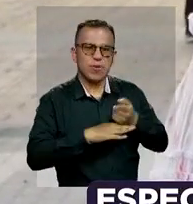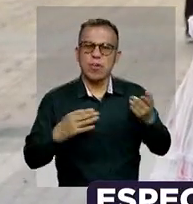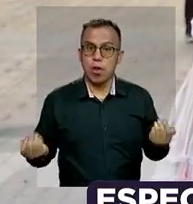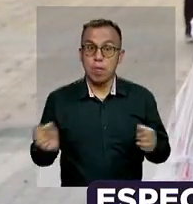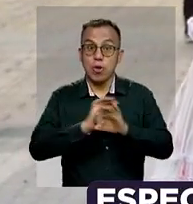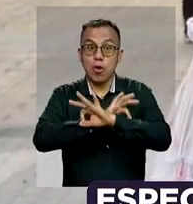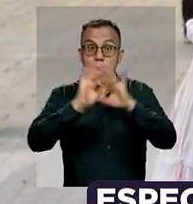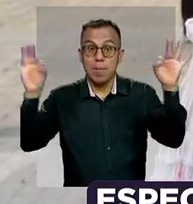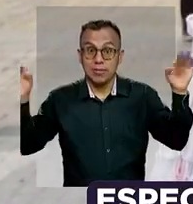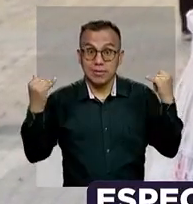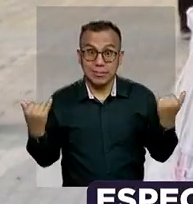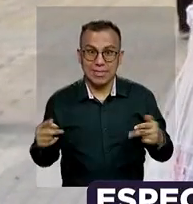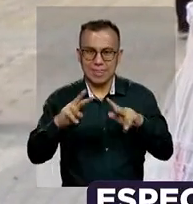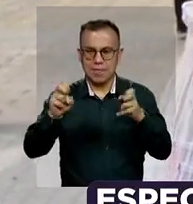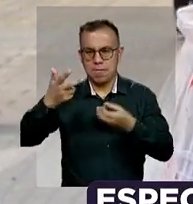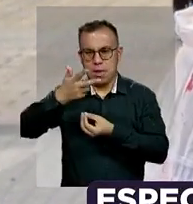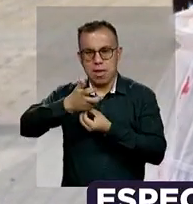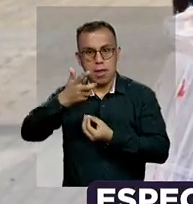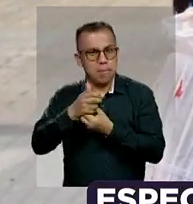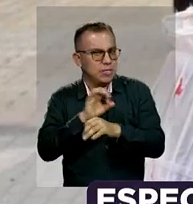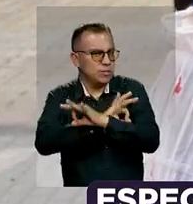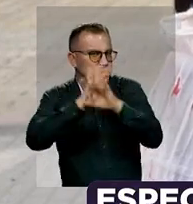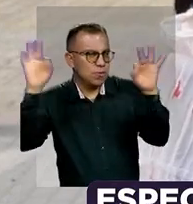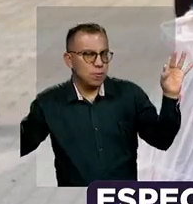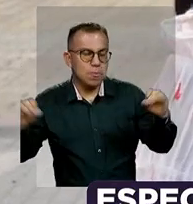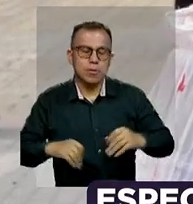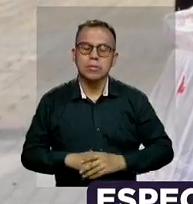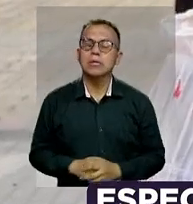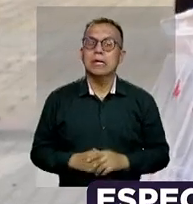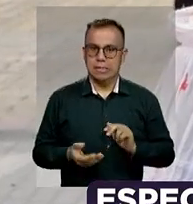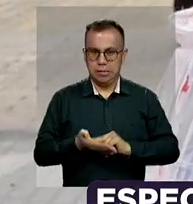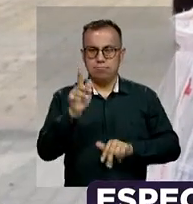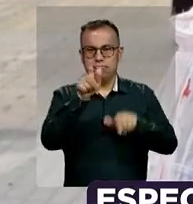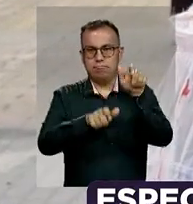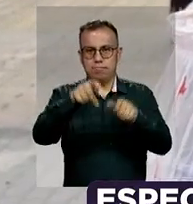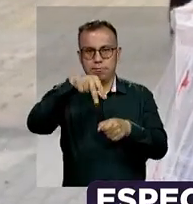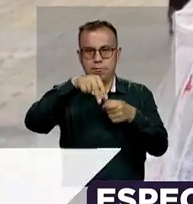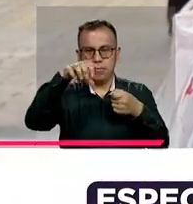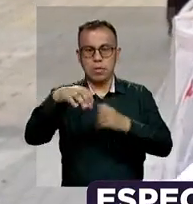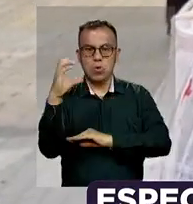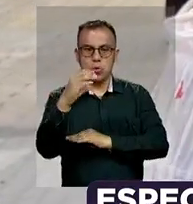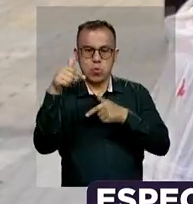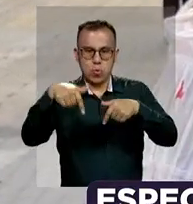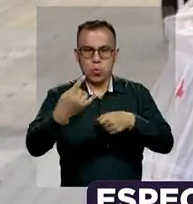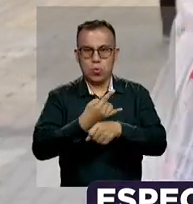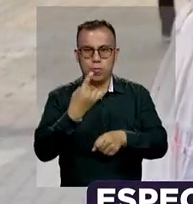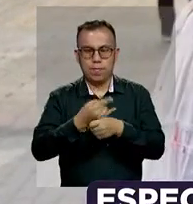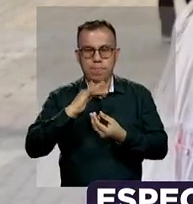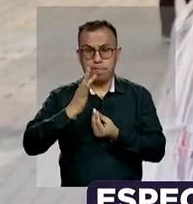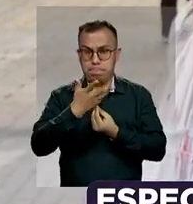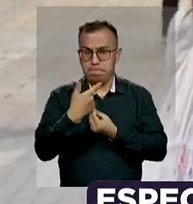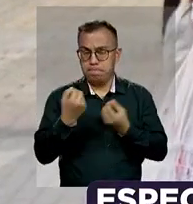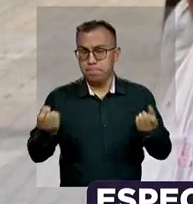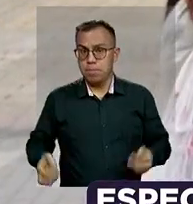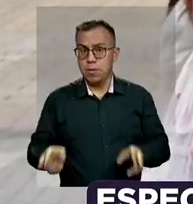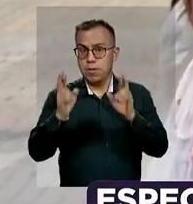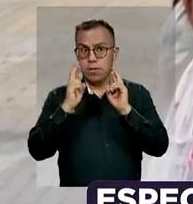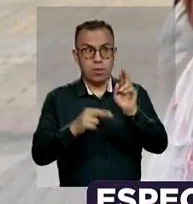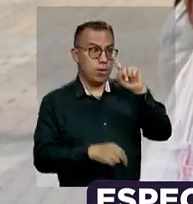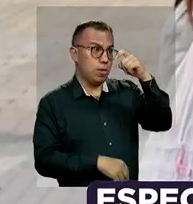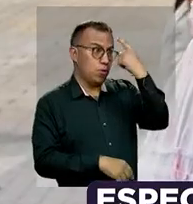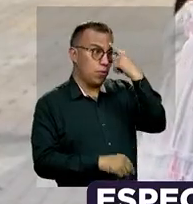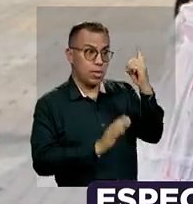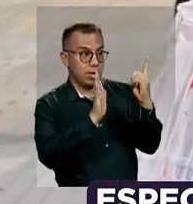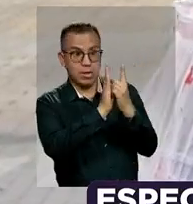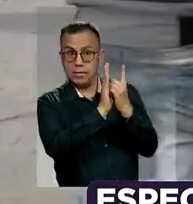al fuego, el cese a la utilización de armas contra la ciudadanía en este país. A través del arte lo estamos decretando. Esperábamos que el gobierno lo